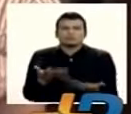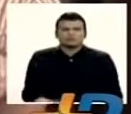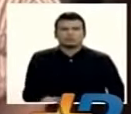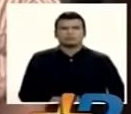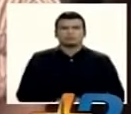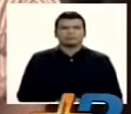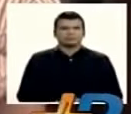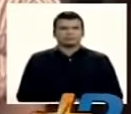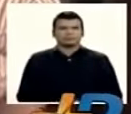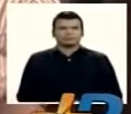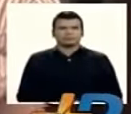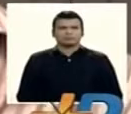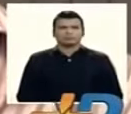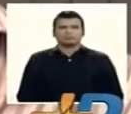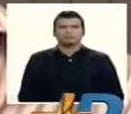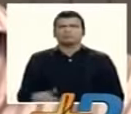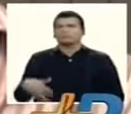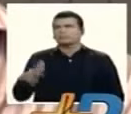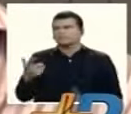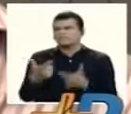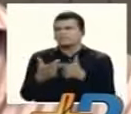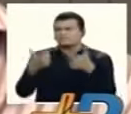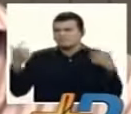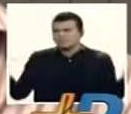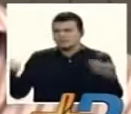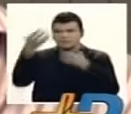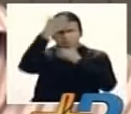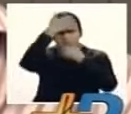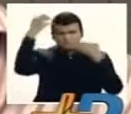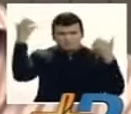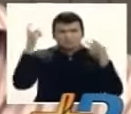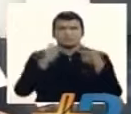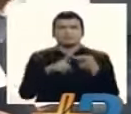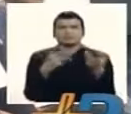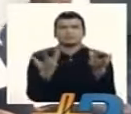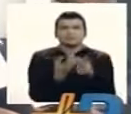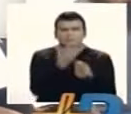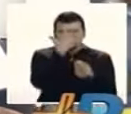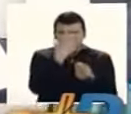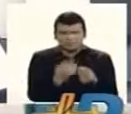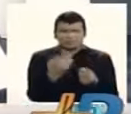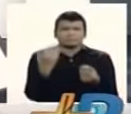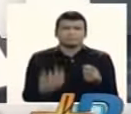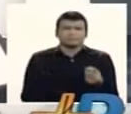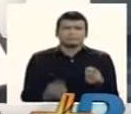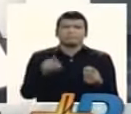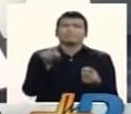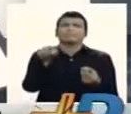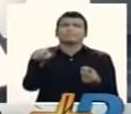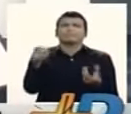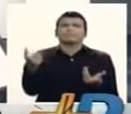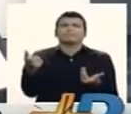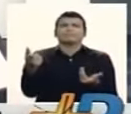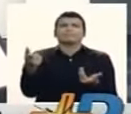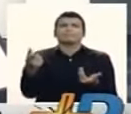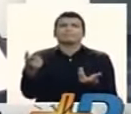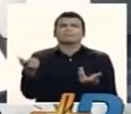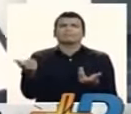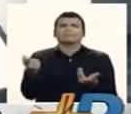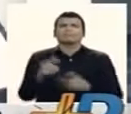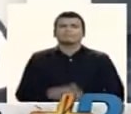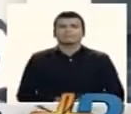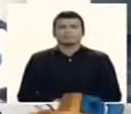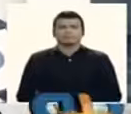crear monstruos tan gigantescos como el paramilitarismo, las BACRIN. Lo hemos visto en El Haro, lo hemos